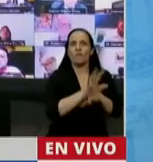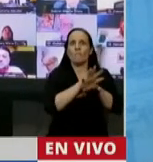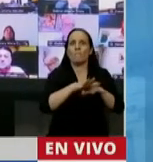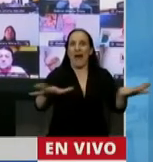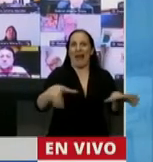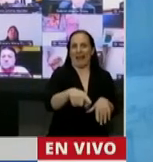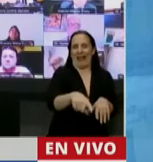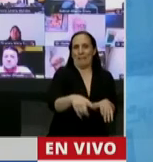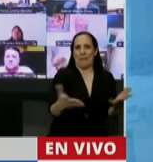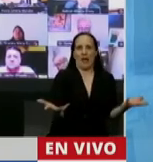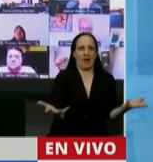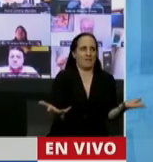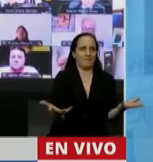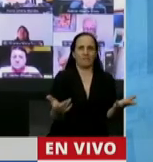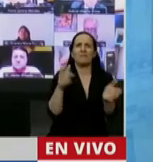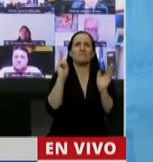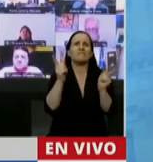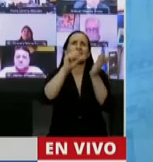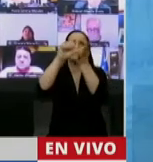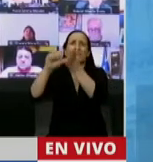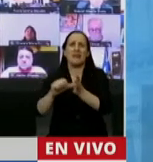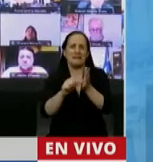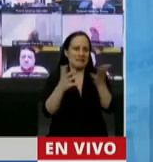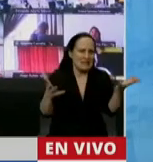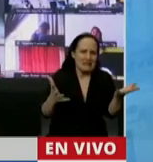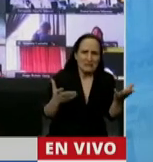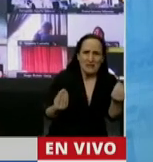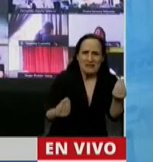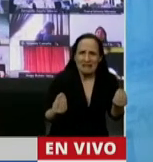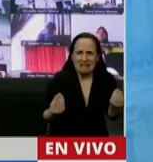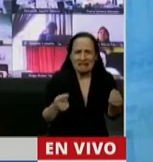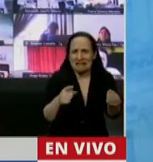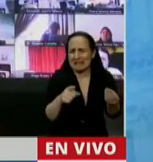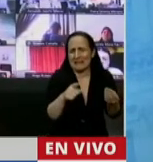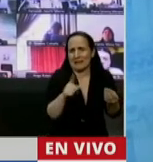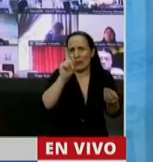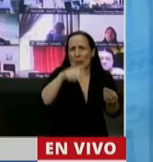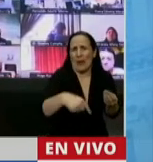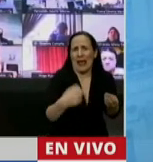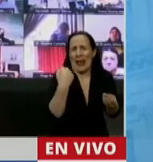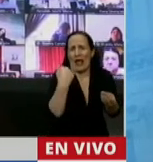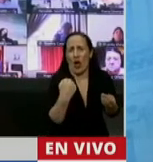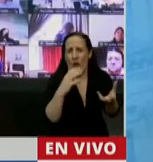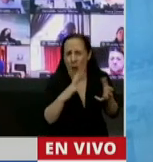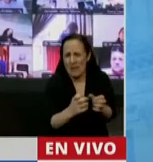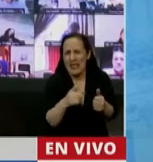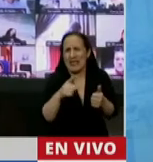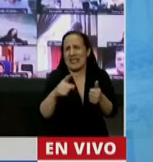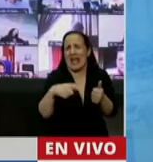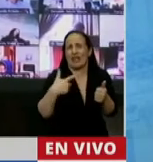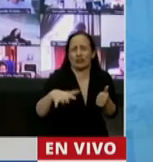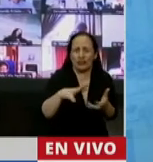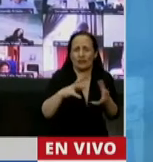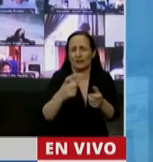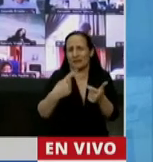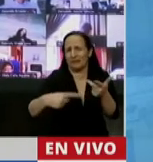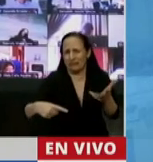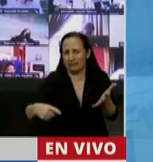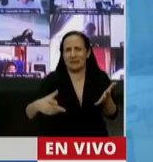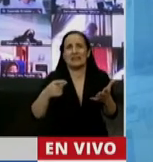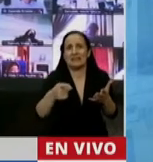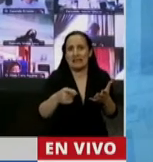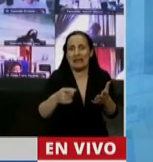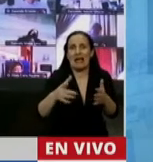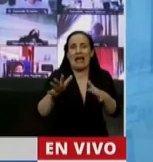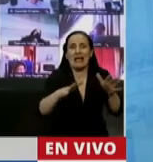realmente es un día importante en cuanto a esto, lo que decías recién. Lo que comenzaste hablando, el tema del manejo del fuego, la importancia